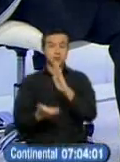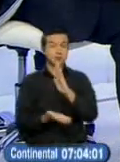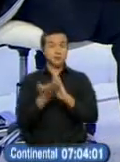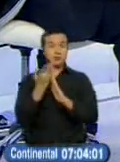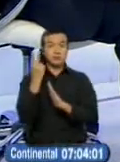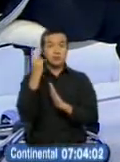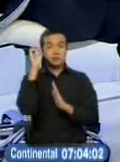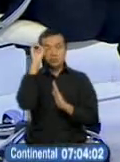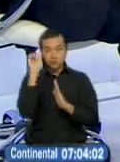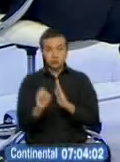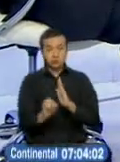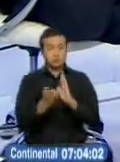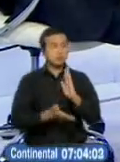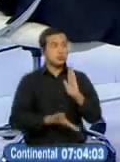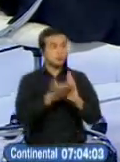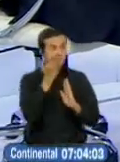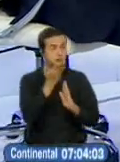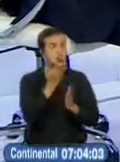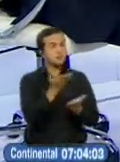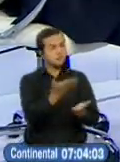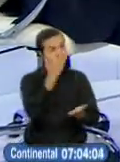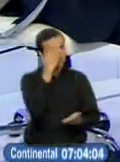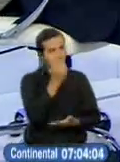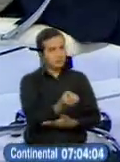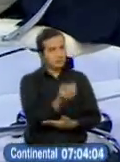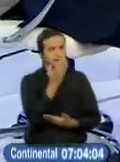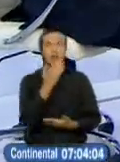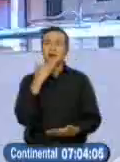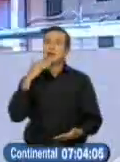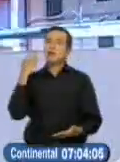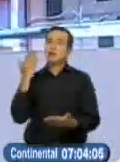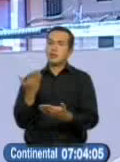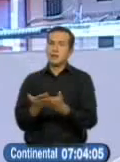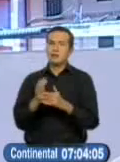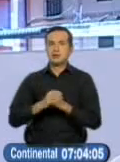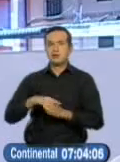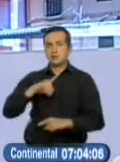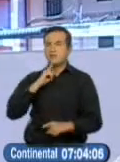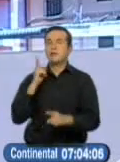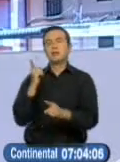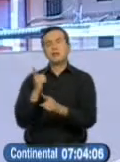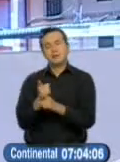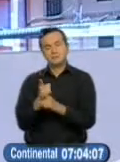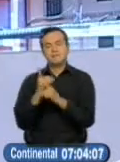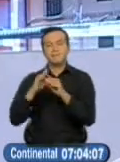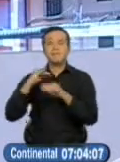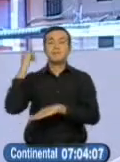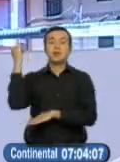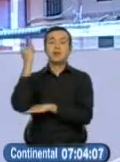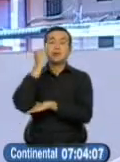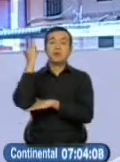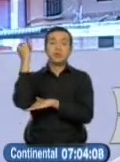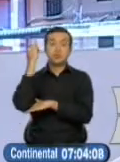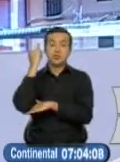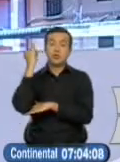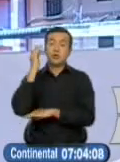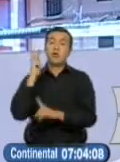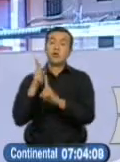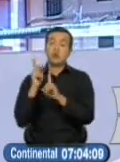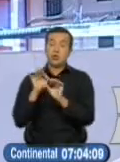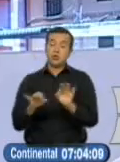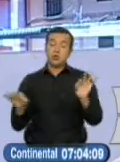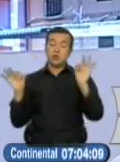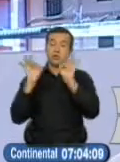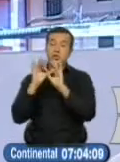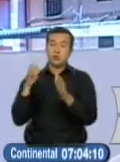menos 2 puntos. Javier Díaz, buenos días. Gracias, buenos días, Carlos. Y efectivamente sí, La industria es una parte muy importante de